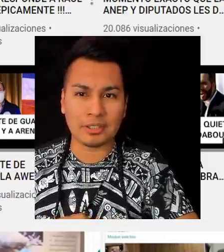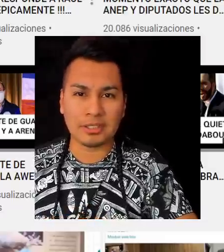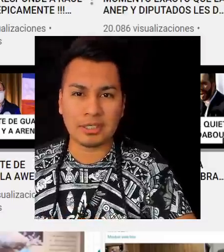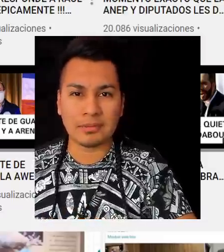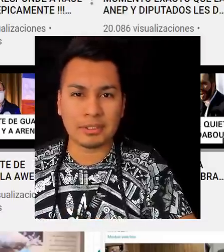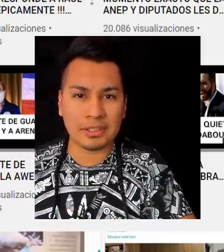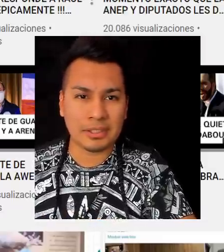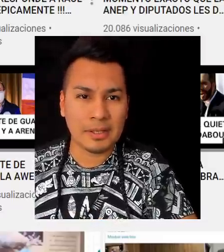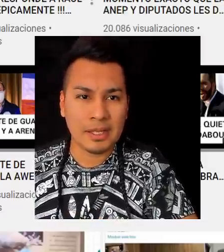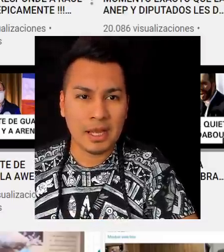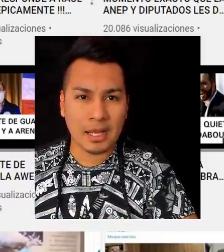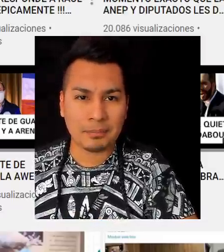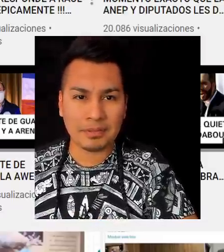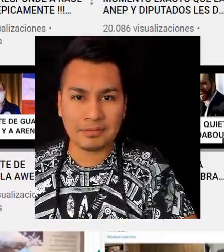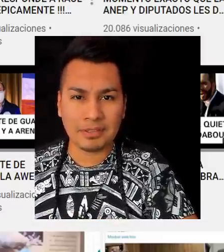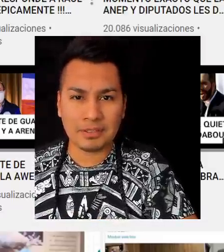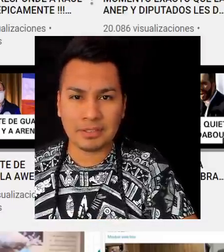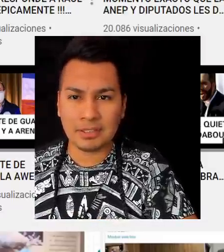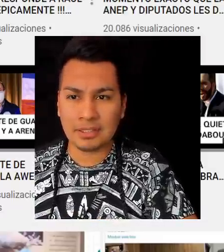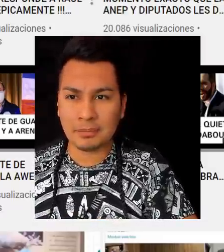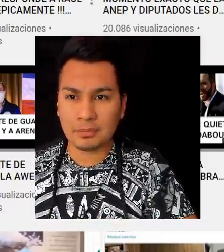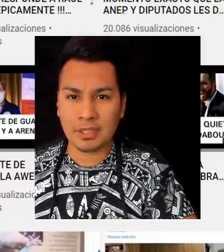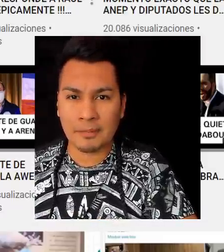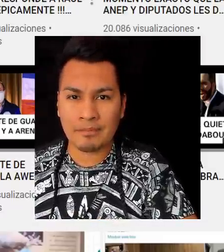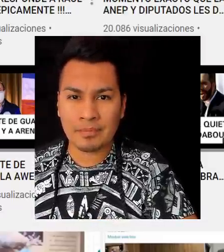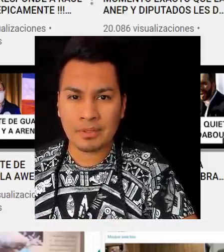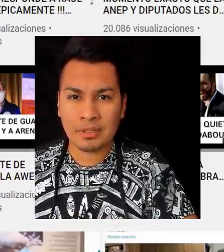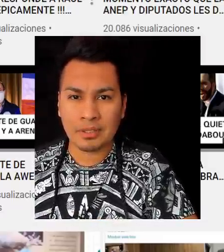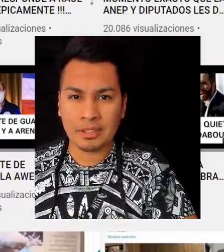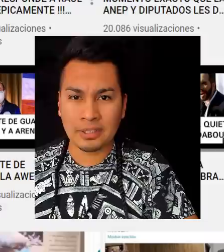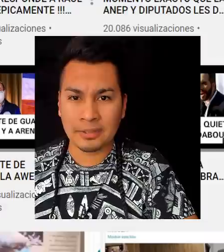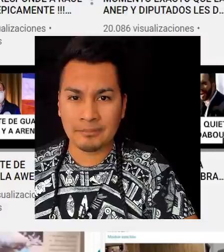se puede llegar a venir al presidente de la República,